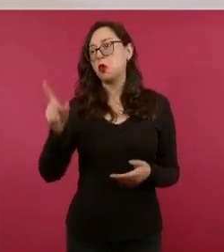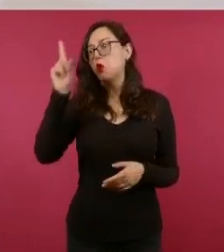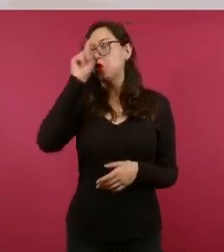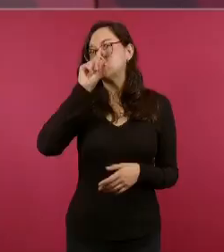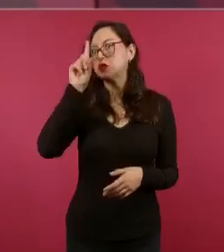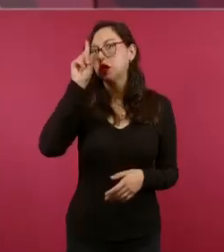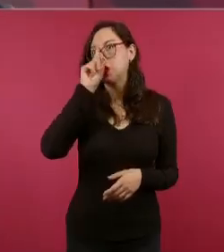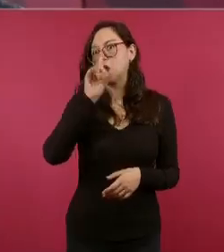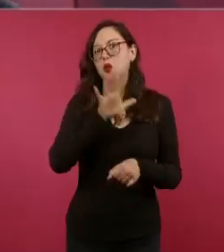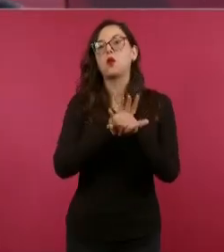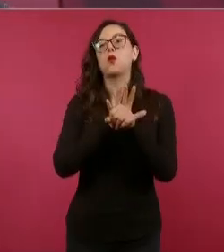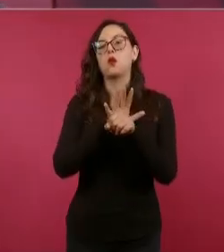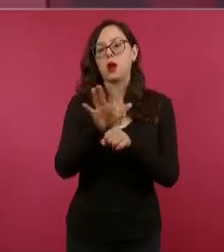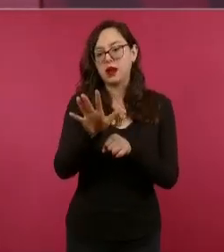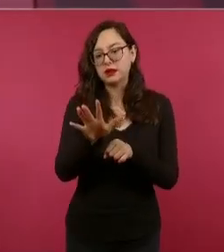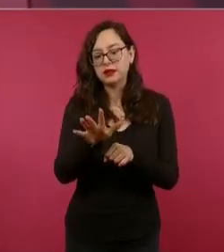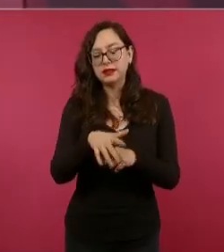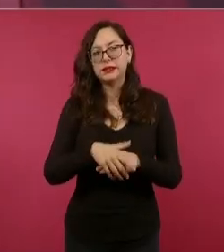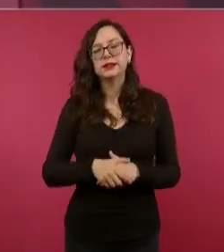informen